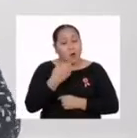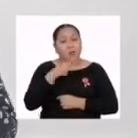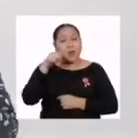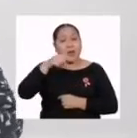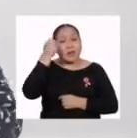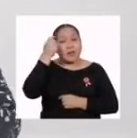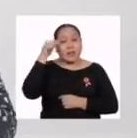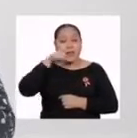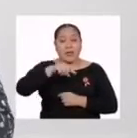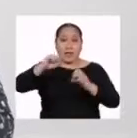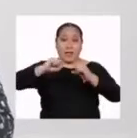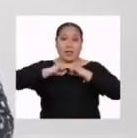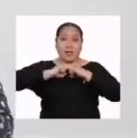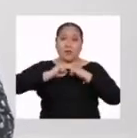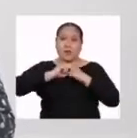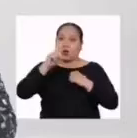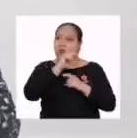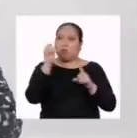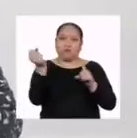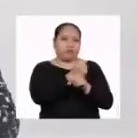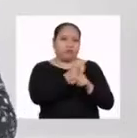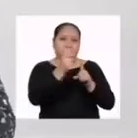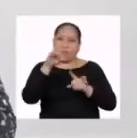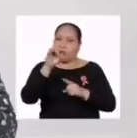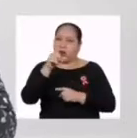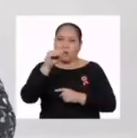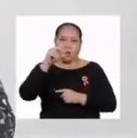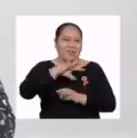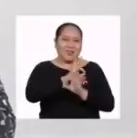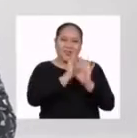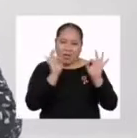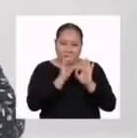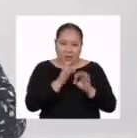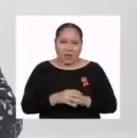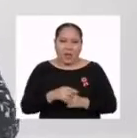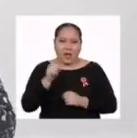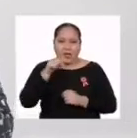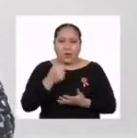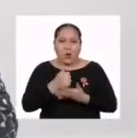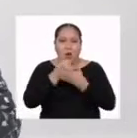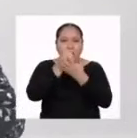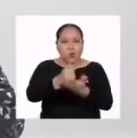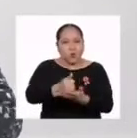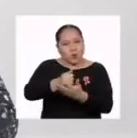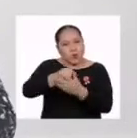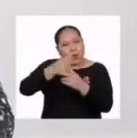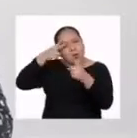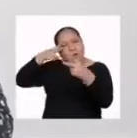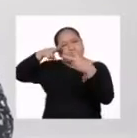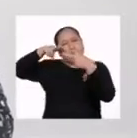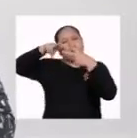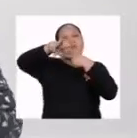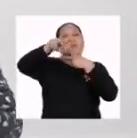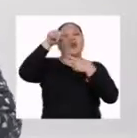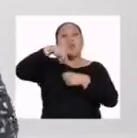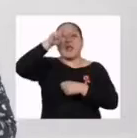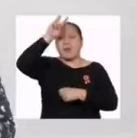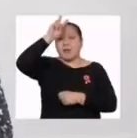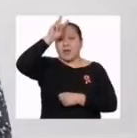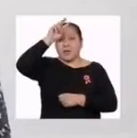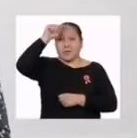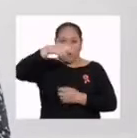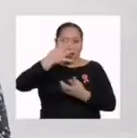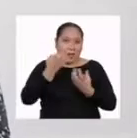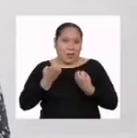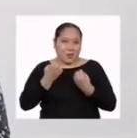que un deporte sin violencia aporta la construcción de la visión del Perú que queremos, llegando